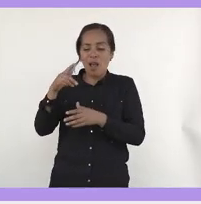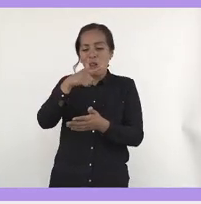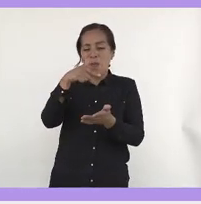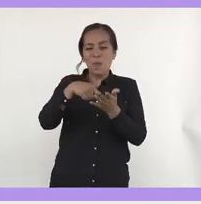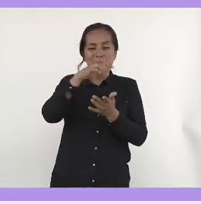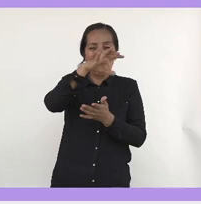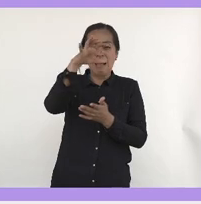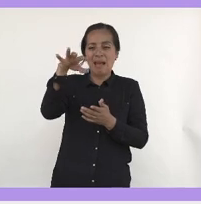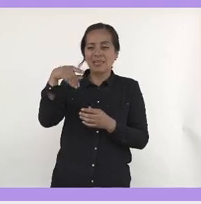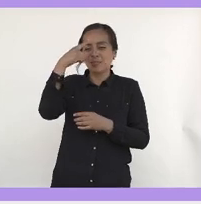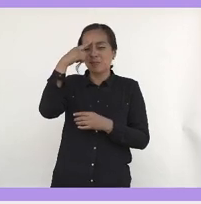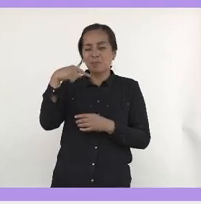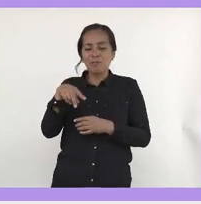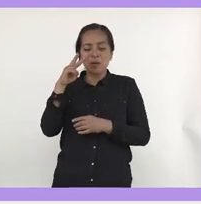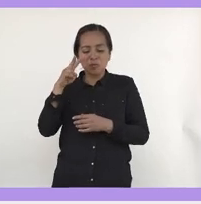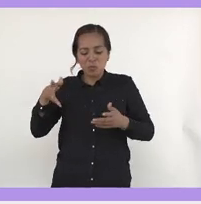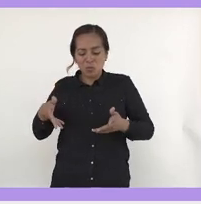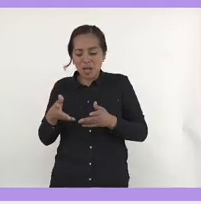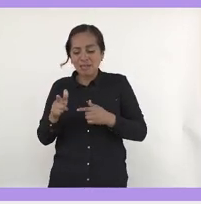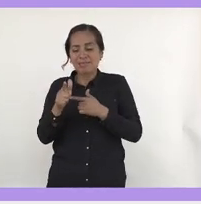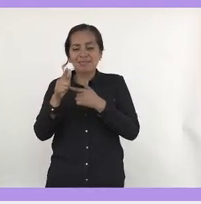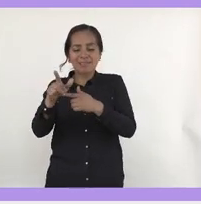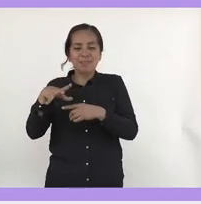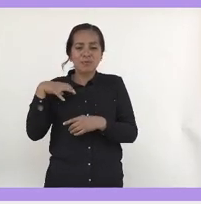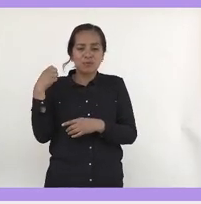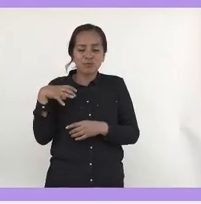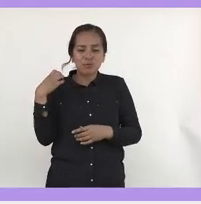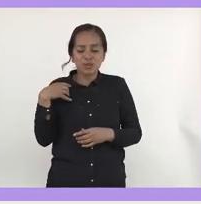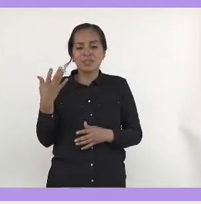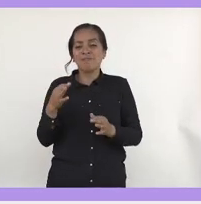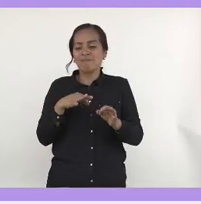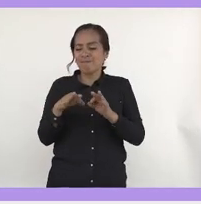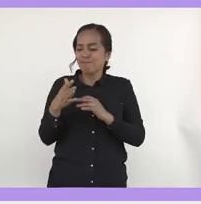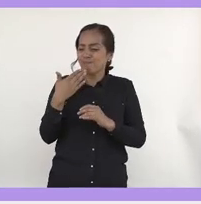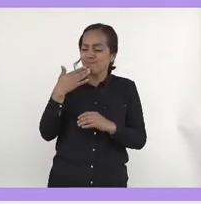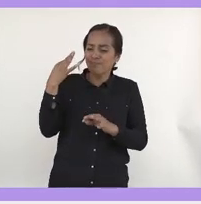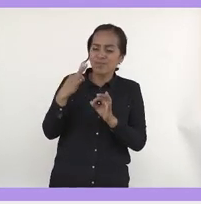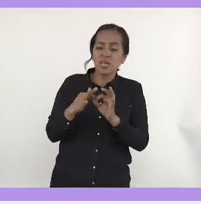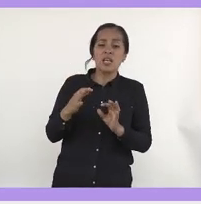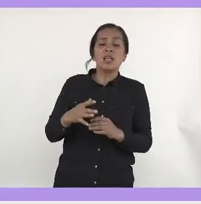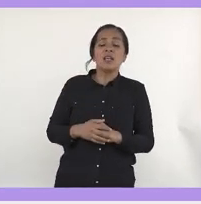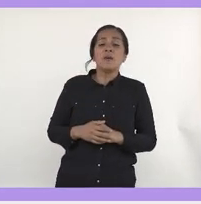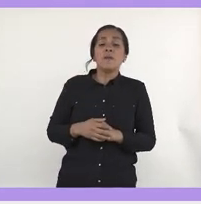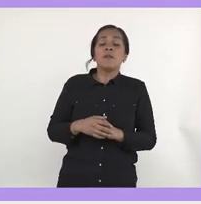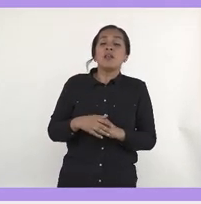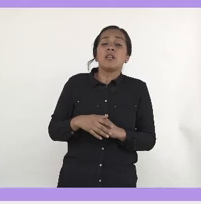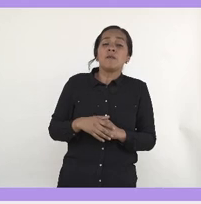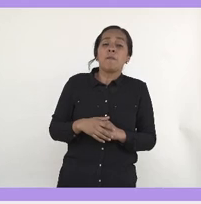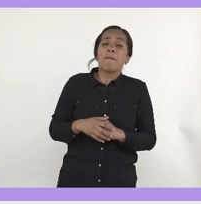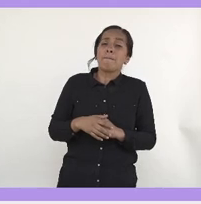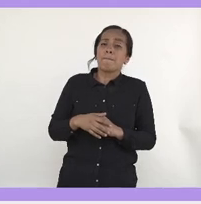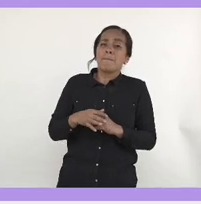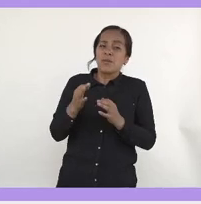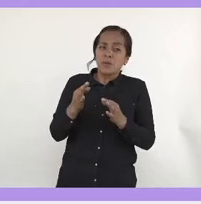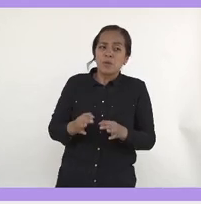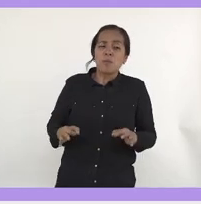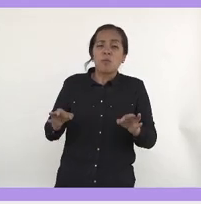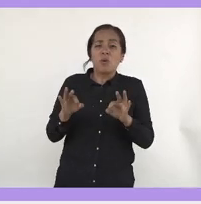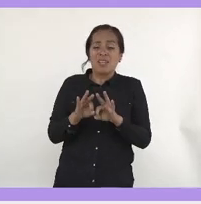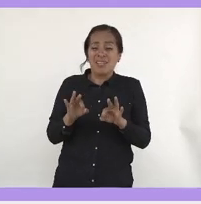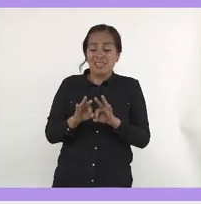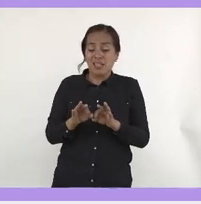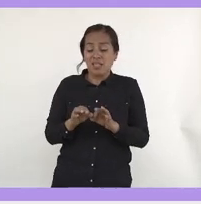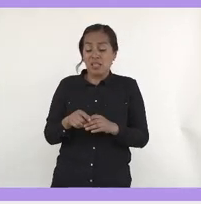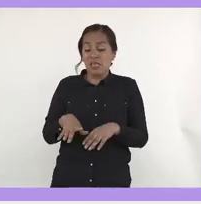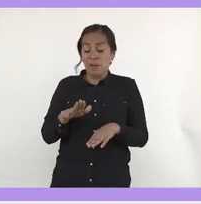observarlas y motivarlas a que sigan adelante son muy importantes porque porque entre más temprano